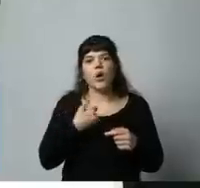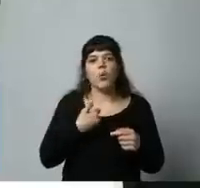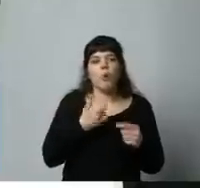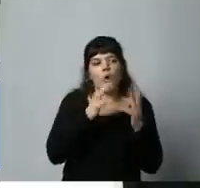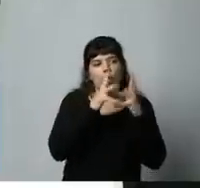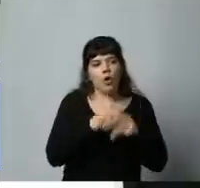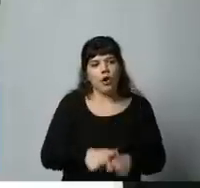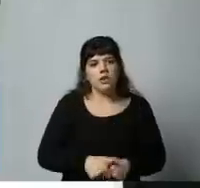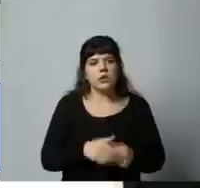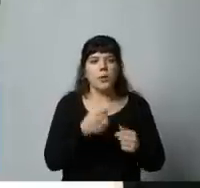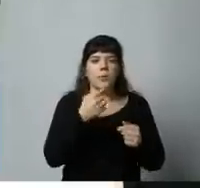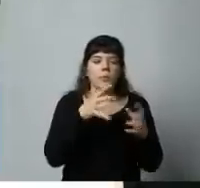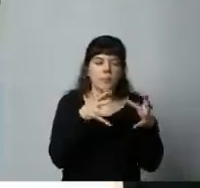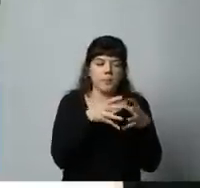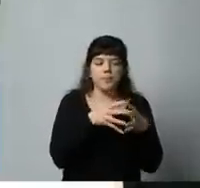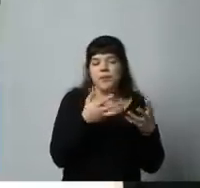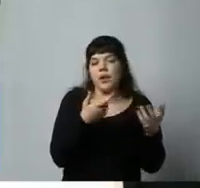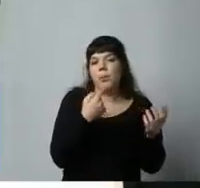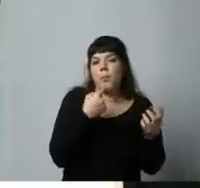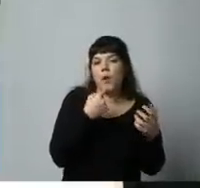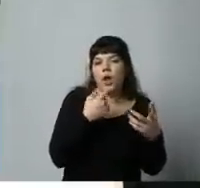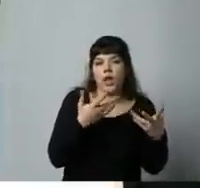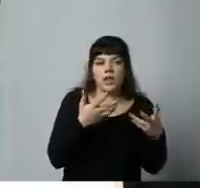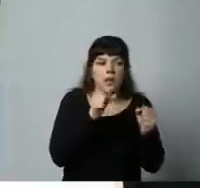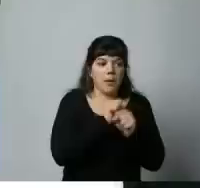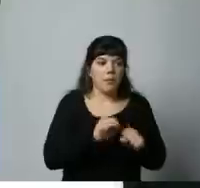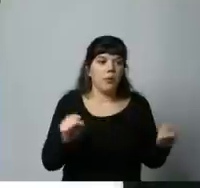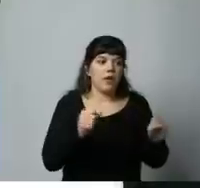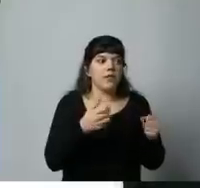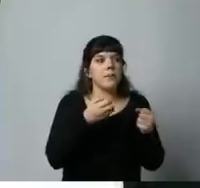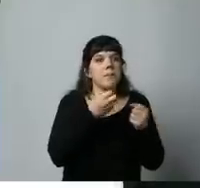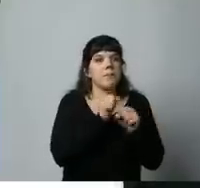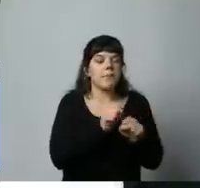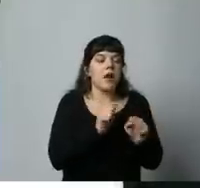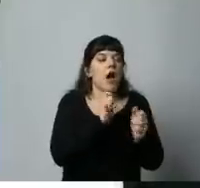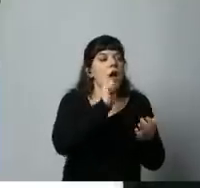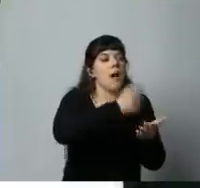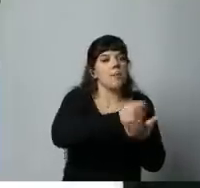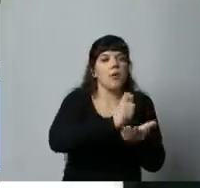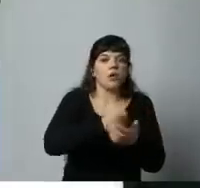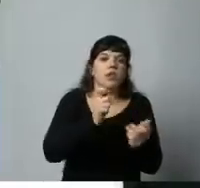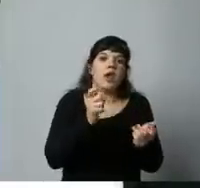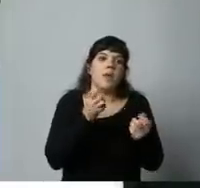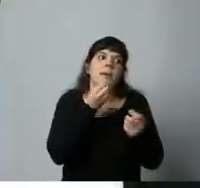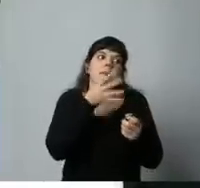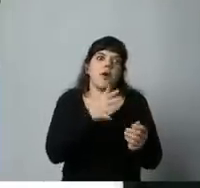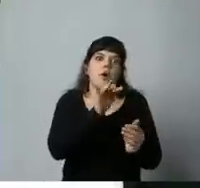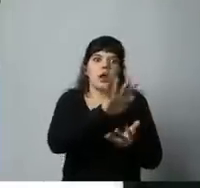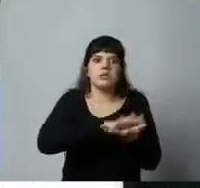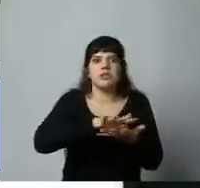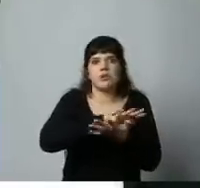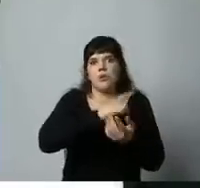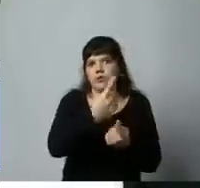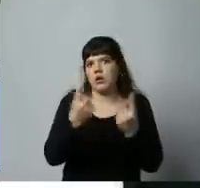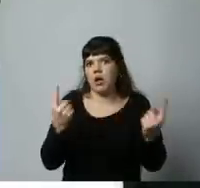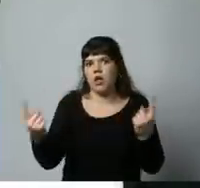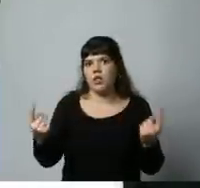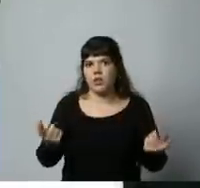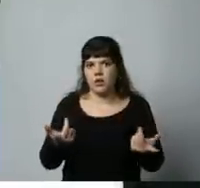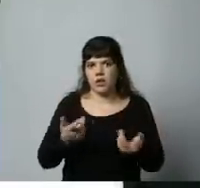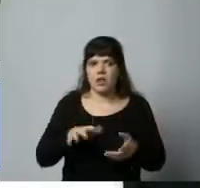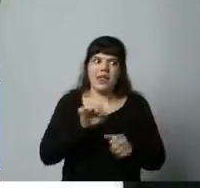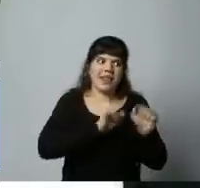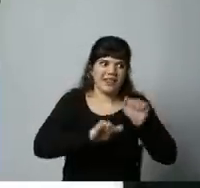una política que nos permita mejorar aportar justamente para mejorar las condiciones de habitabilidad e